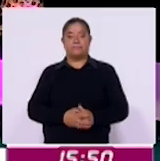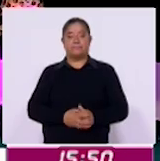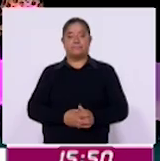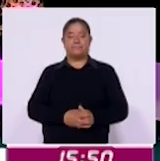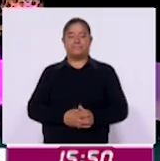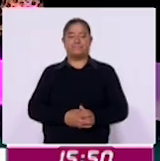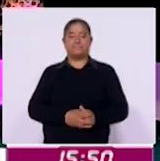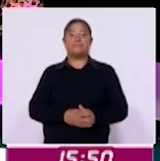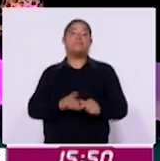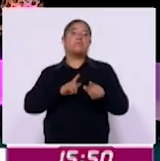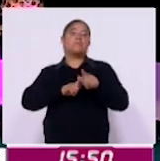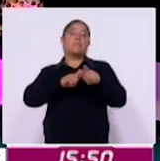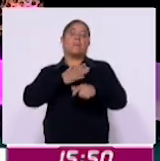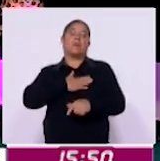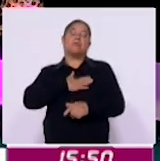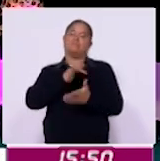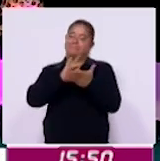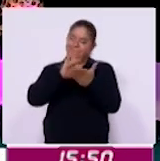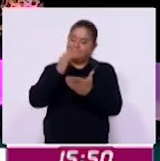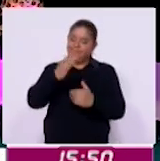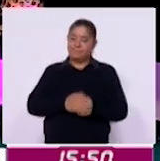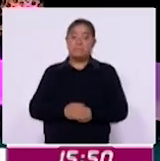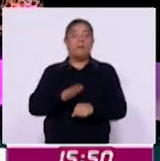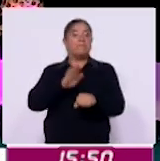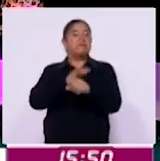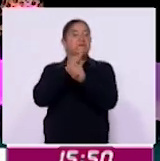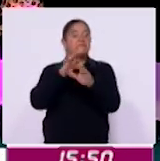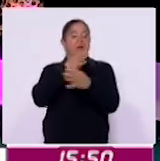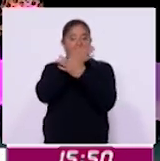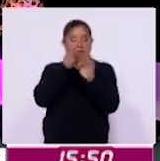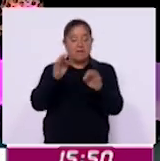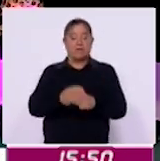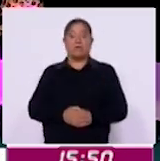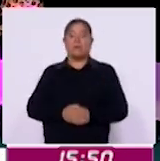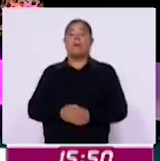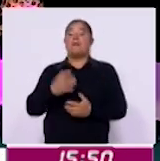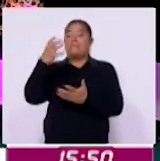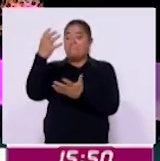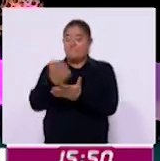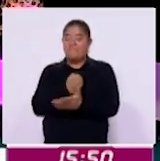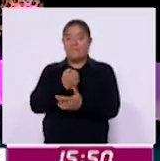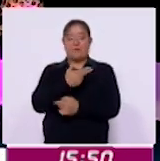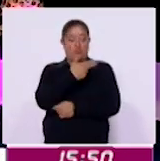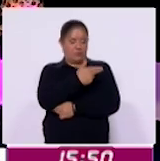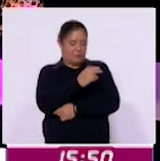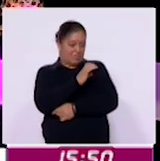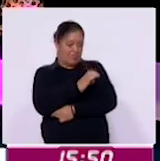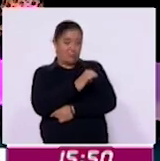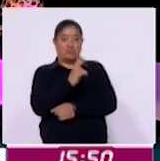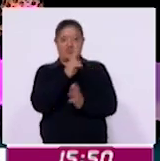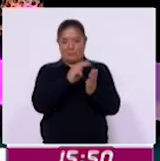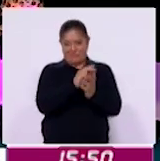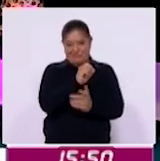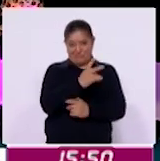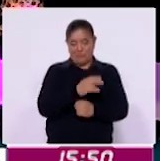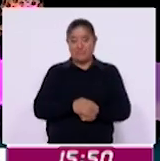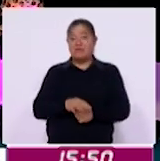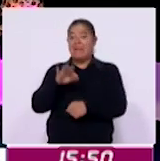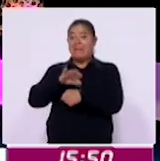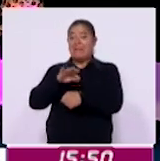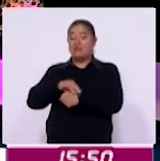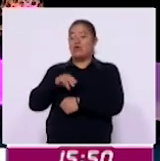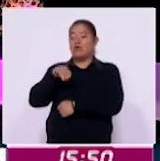Gracias por continuar con nosotros. En más información le comento que recibe Premio Nacional Honoris Causa 2024 el